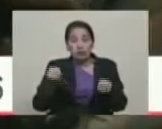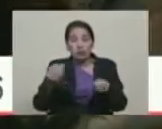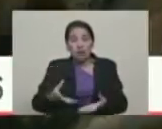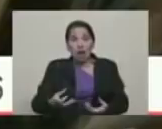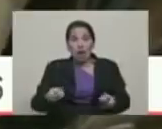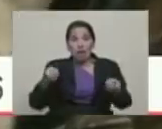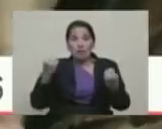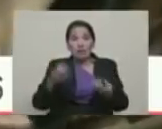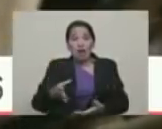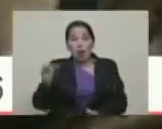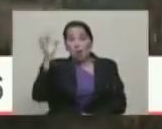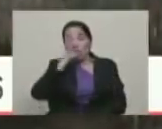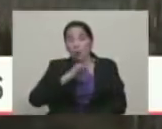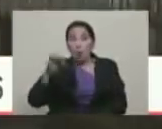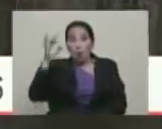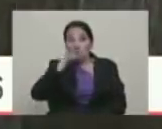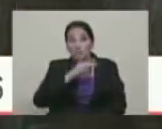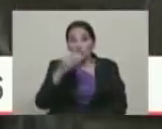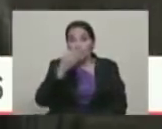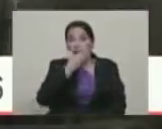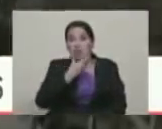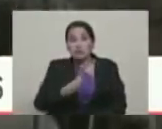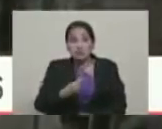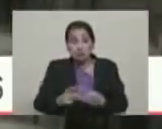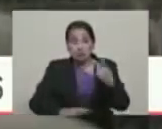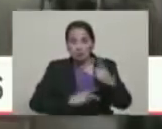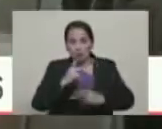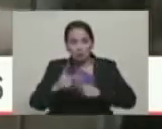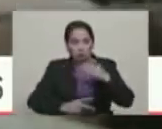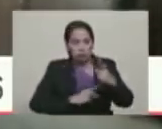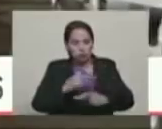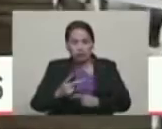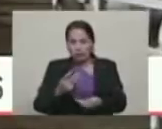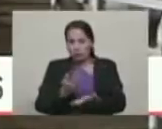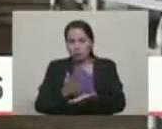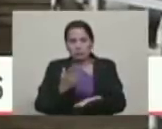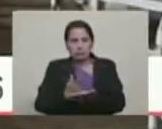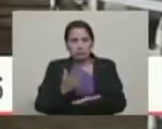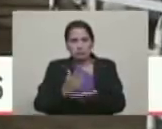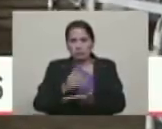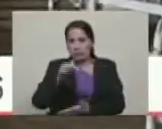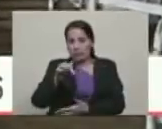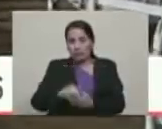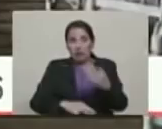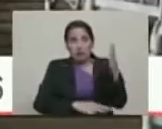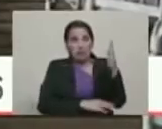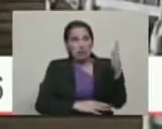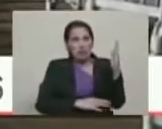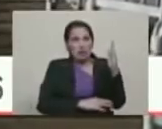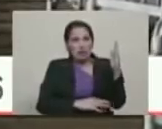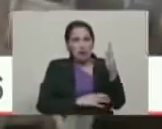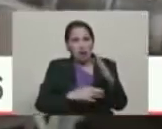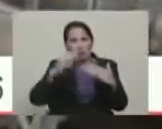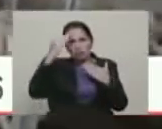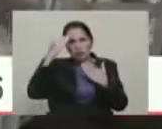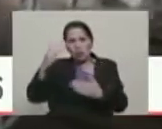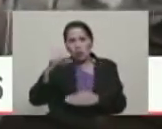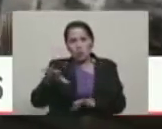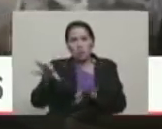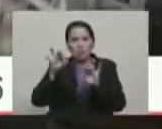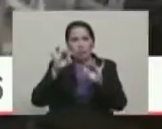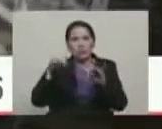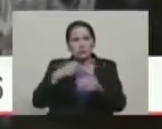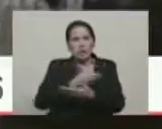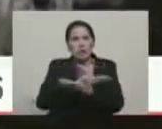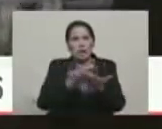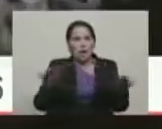que seguimos produciendo, mi comandante en jefe, y desde aquí, desde el Estado Lara, un saludo especial a